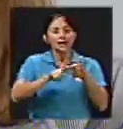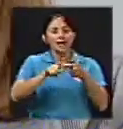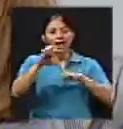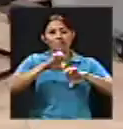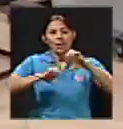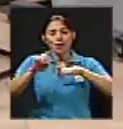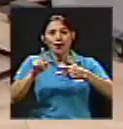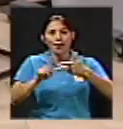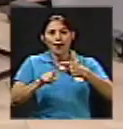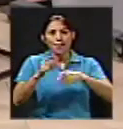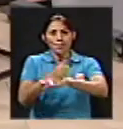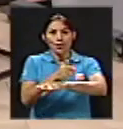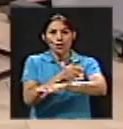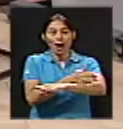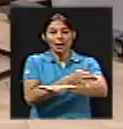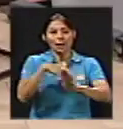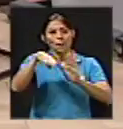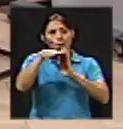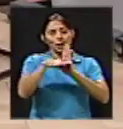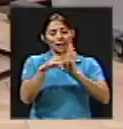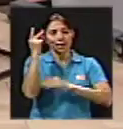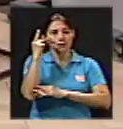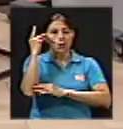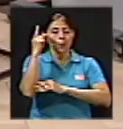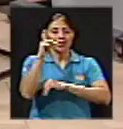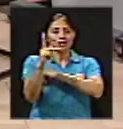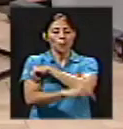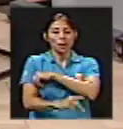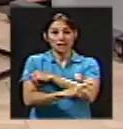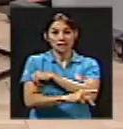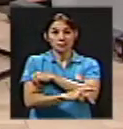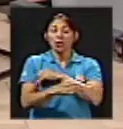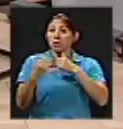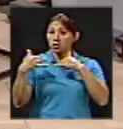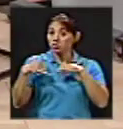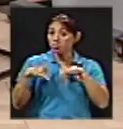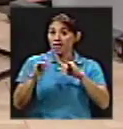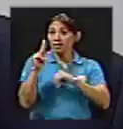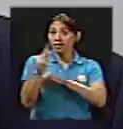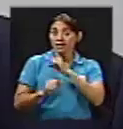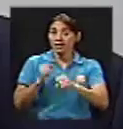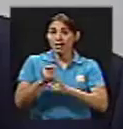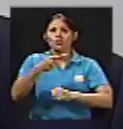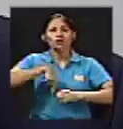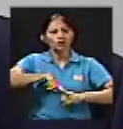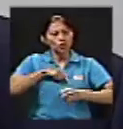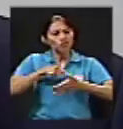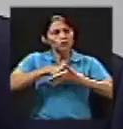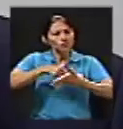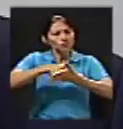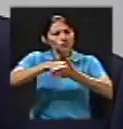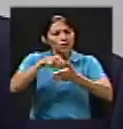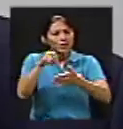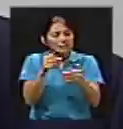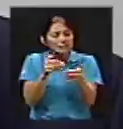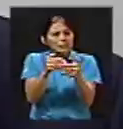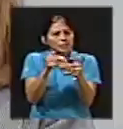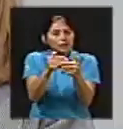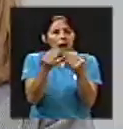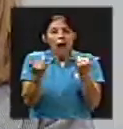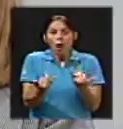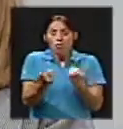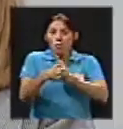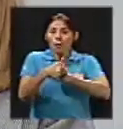país. Pues hemos trabajado durante 3 años con miras a lograr ese acercamiento y estamos ya en un punto muy